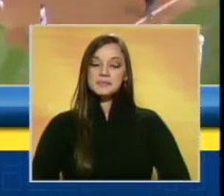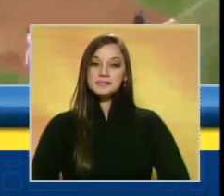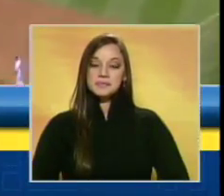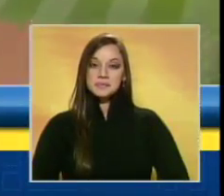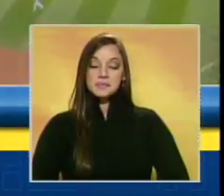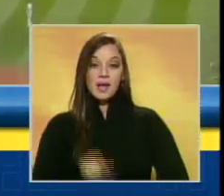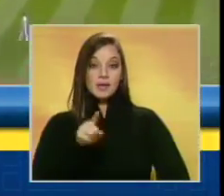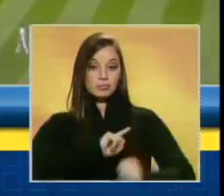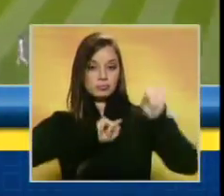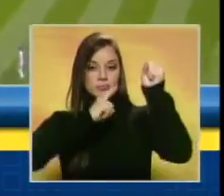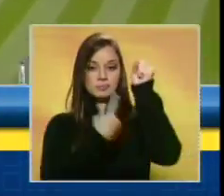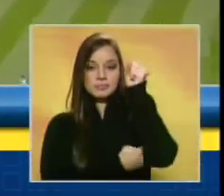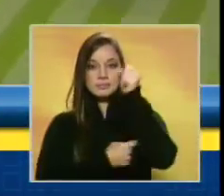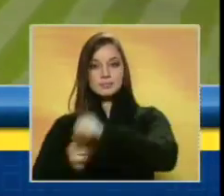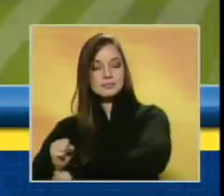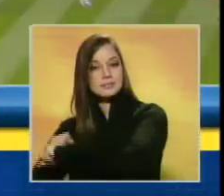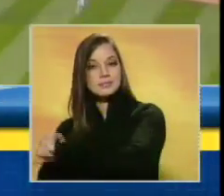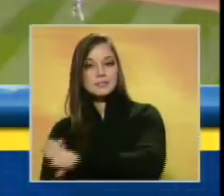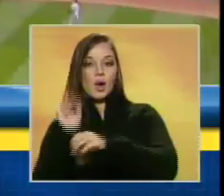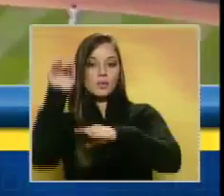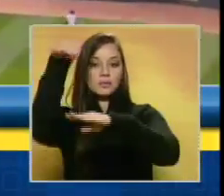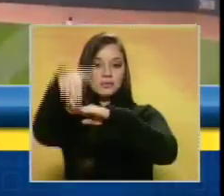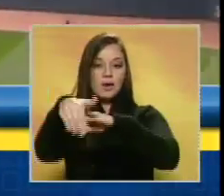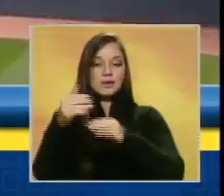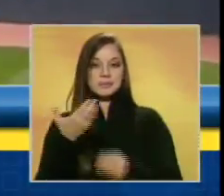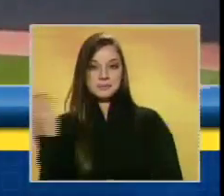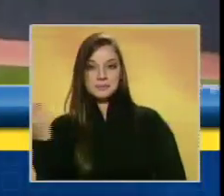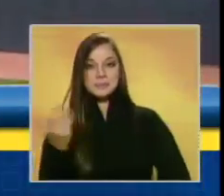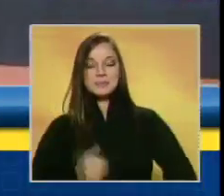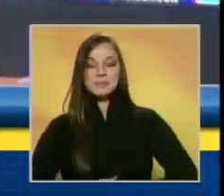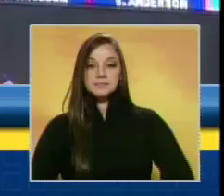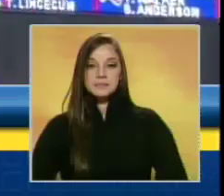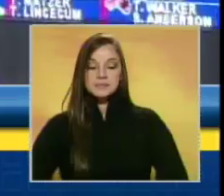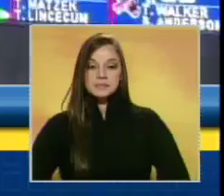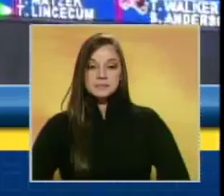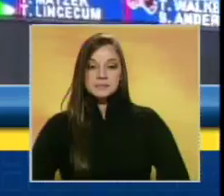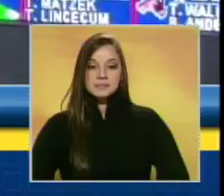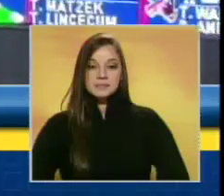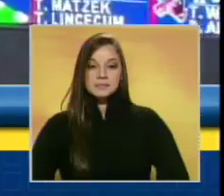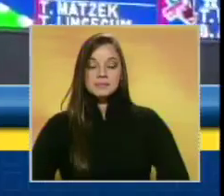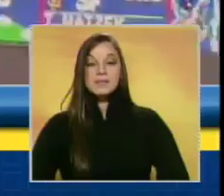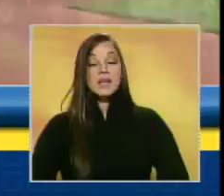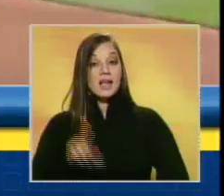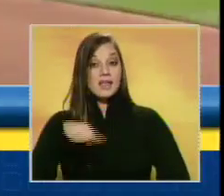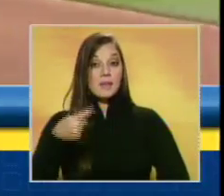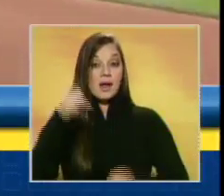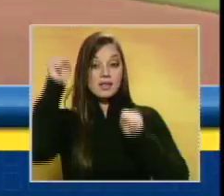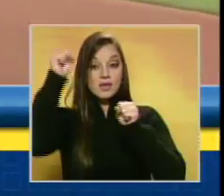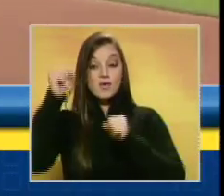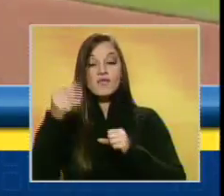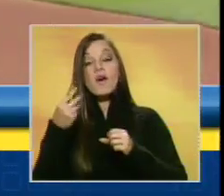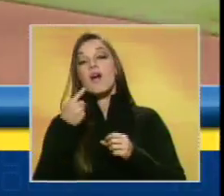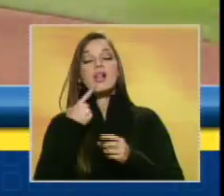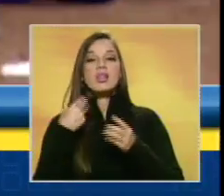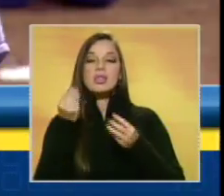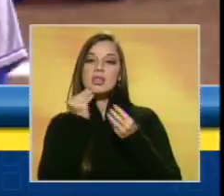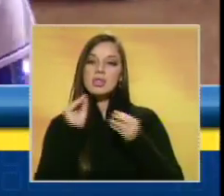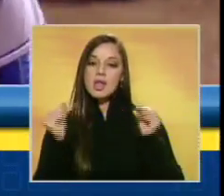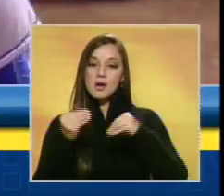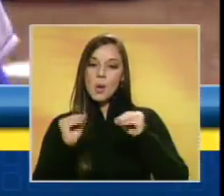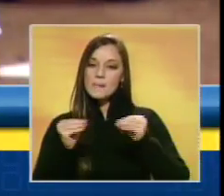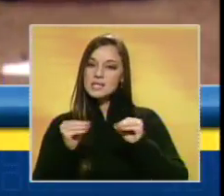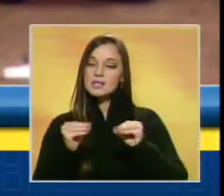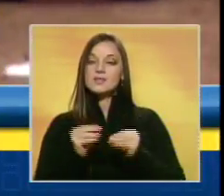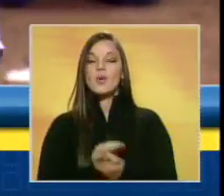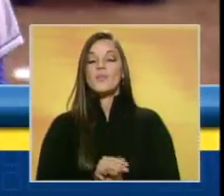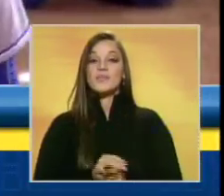muestras de su poder al sacar la bola del parque entre el jardín central y el derecho para sentenciar el triunfo de los Mellizos. El bateador zurdo se